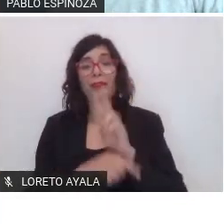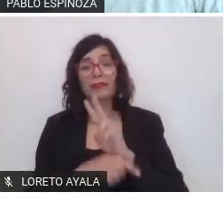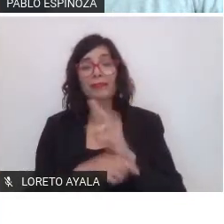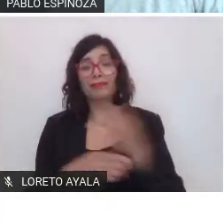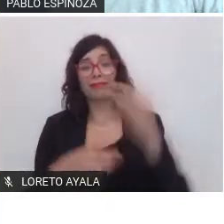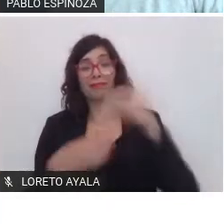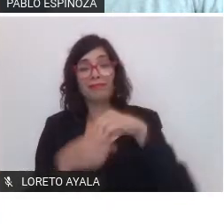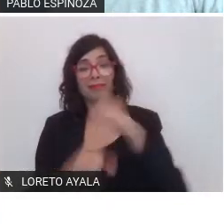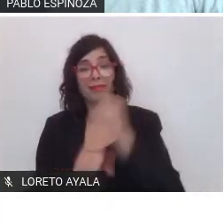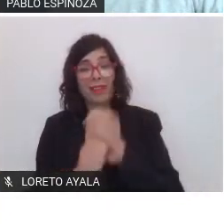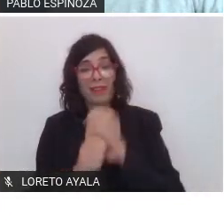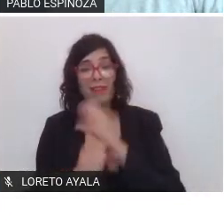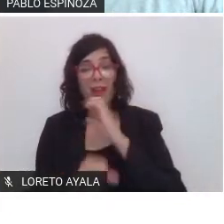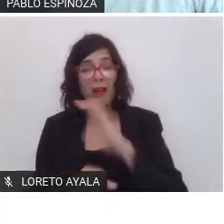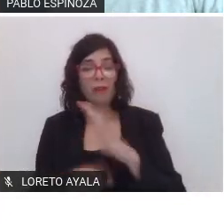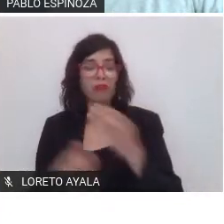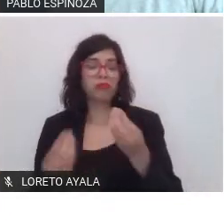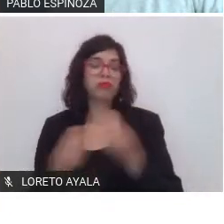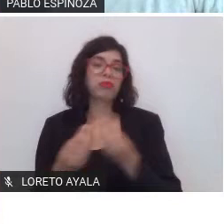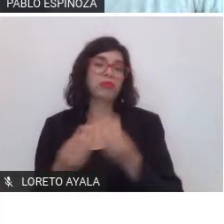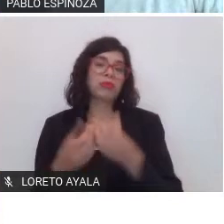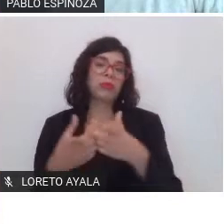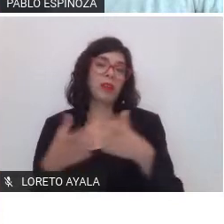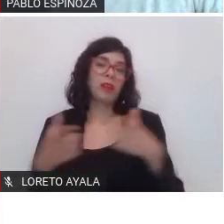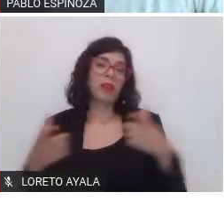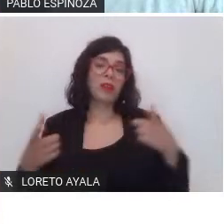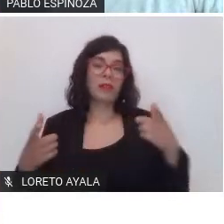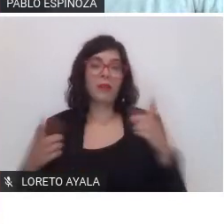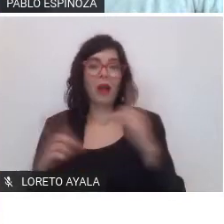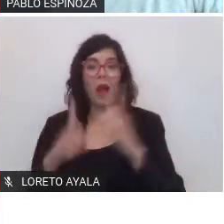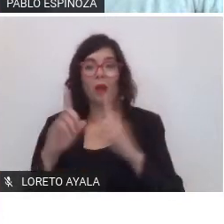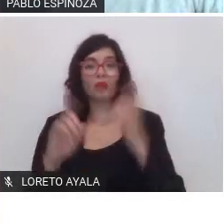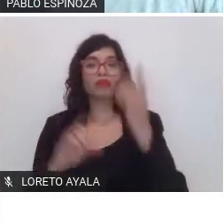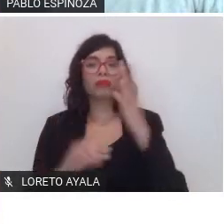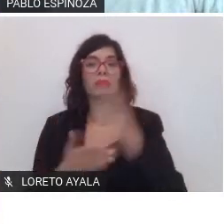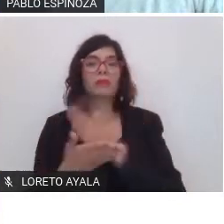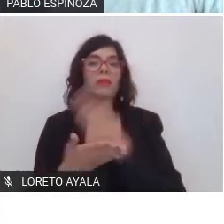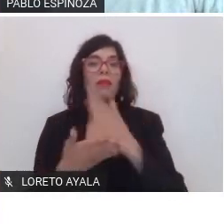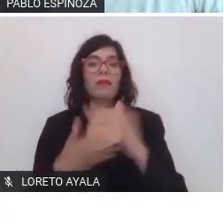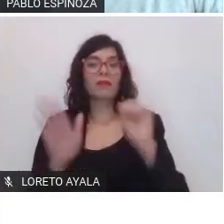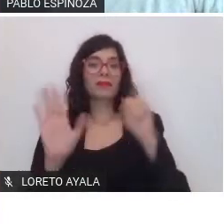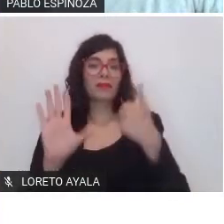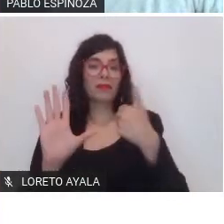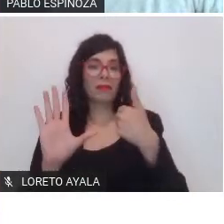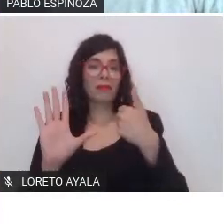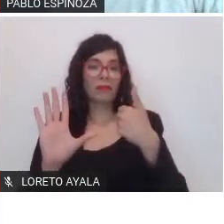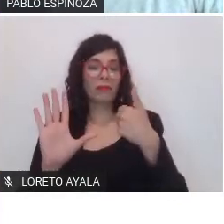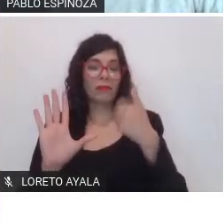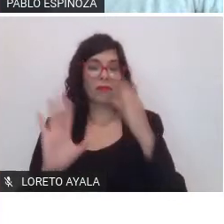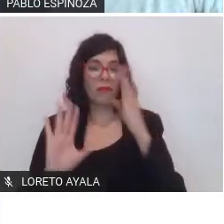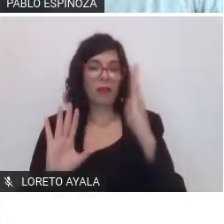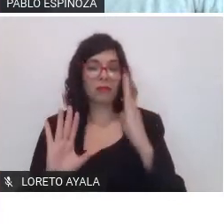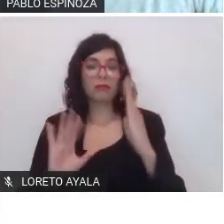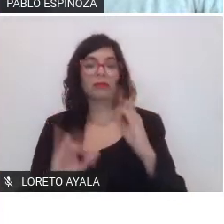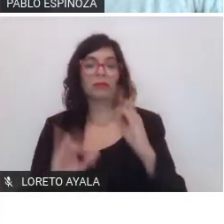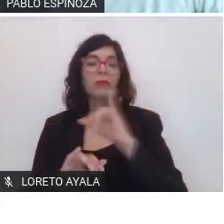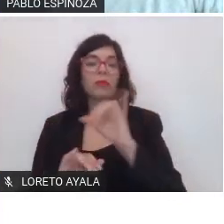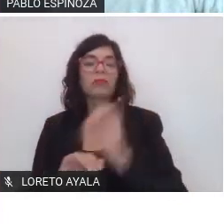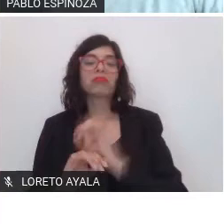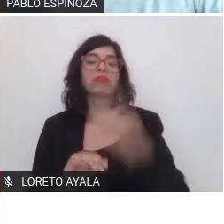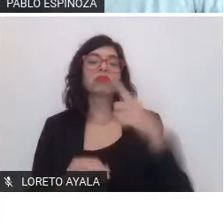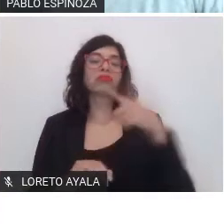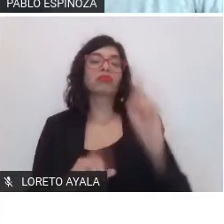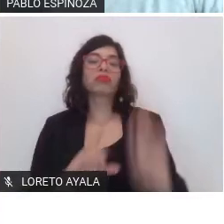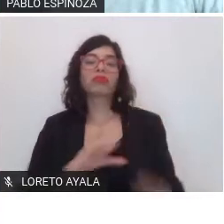es muy grande, es muy amplia. Tener chicos solo hasta sexto básico y después mandarlos al liceo o a una